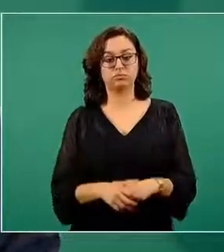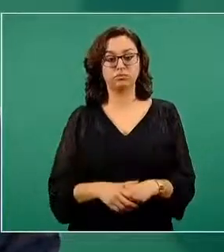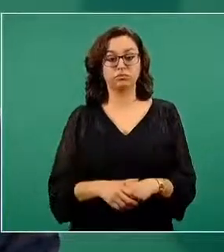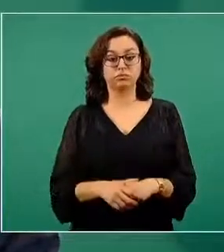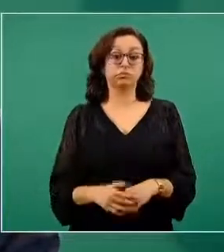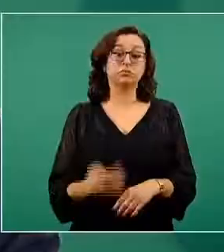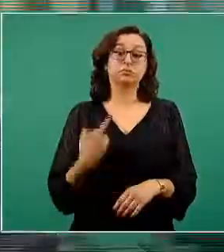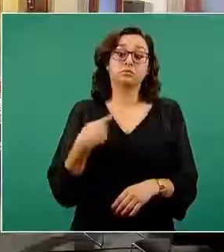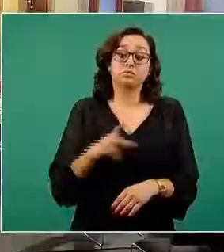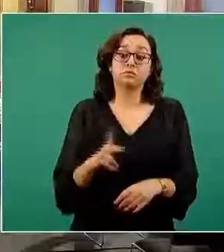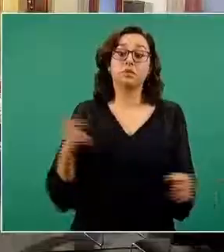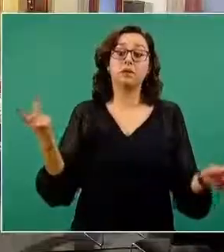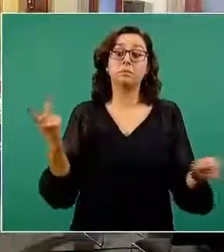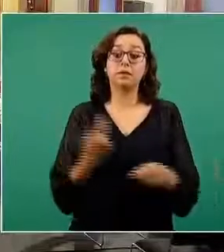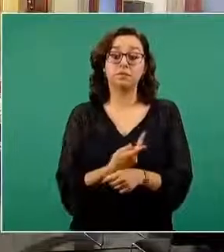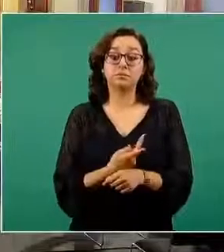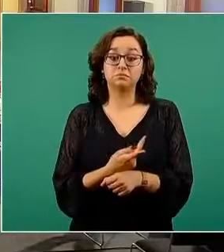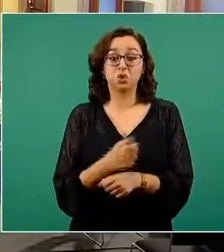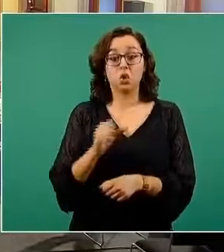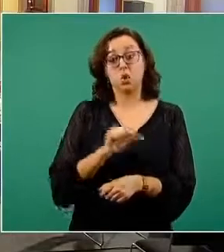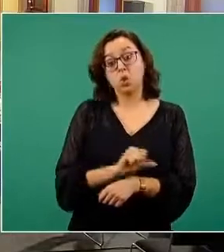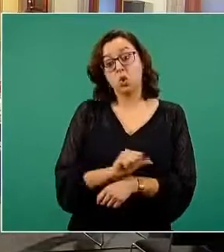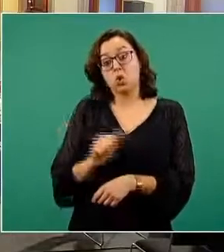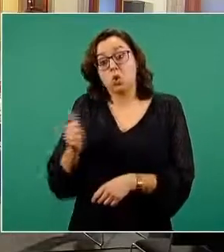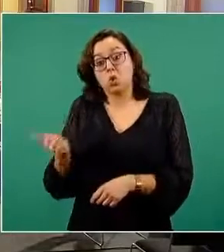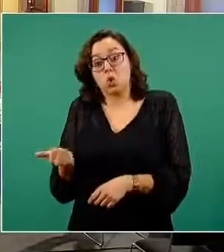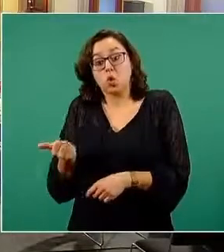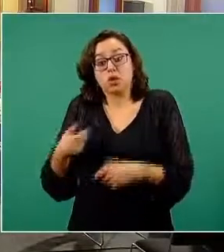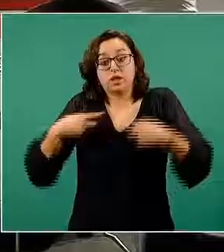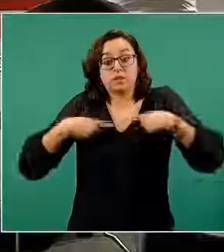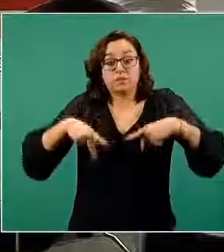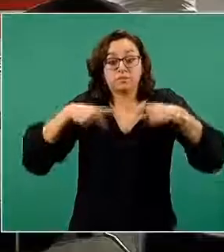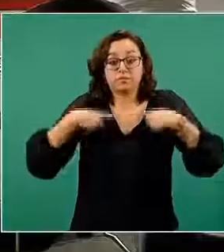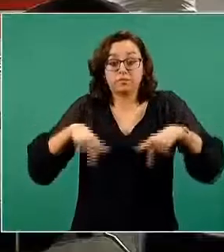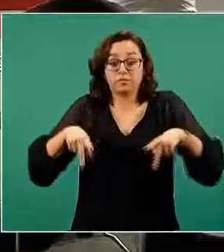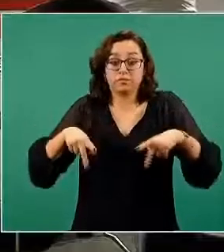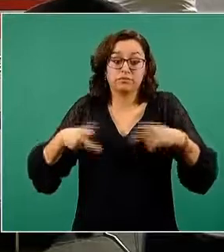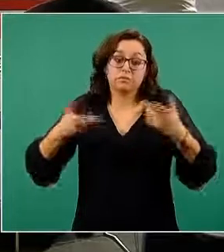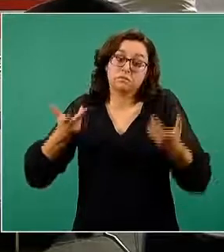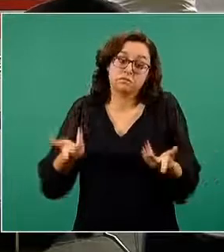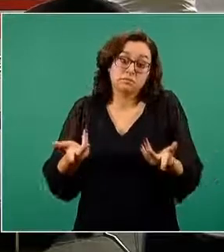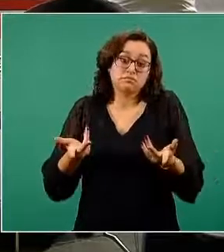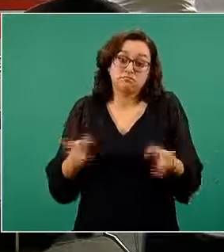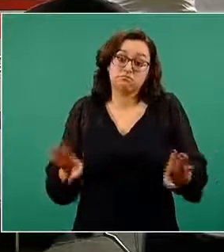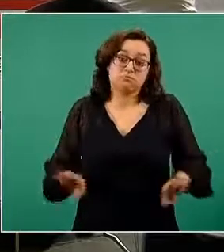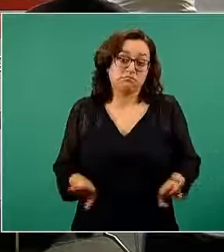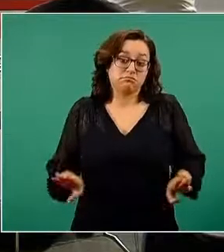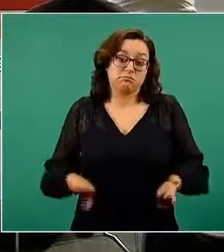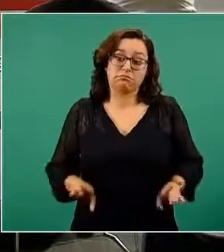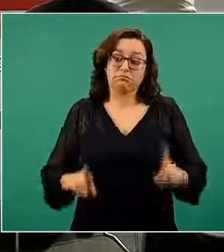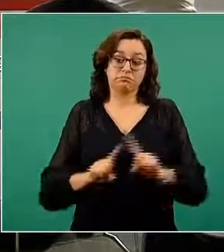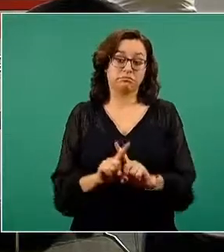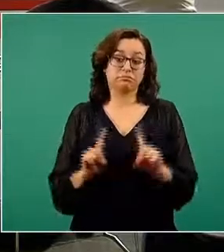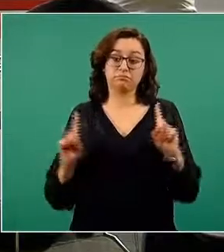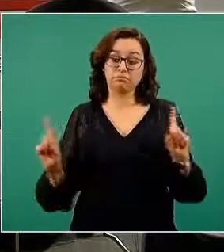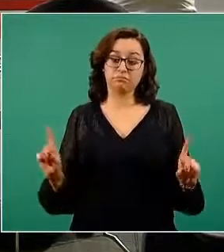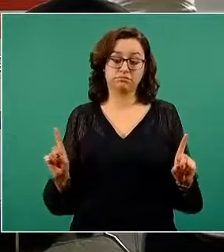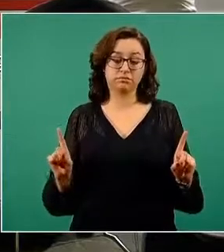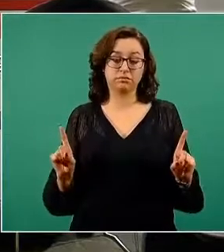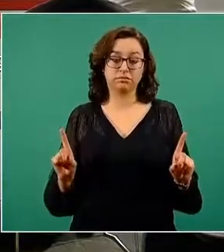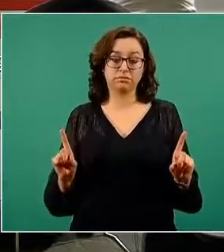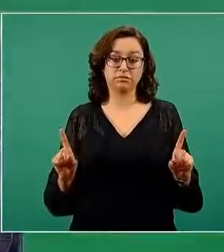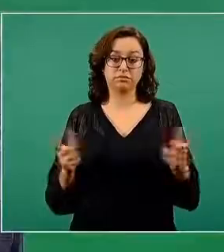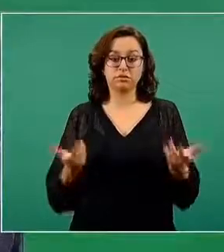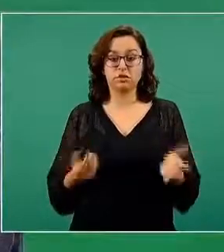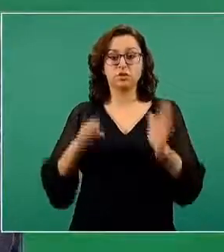Pero efectivamente también encontramos, como suele ocurrir en las sociedades plurales, otro tipo de conductas. Voy